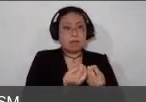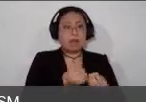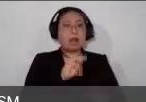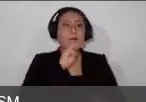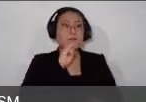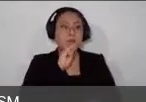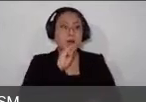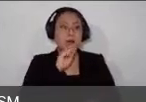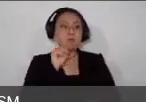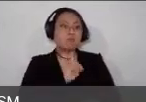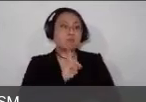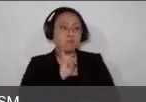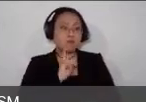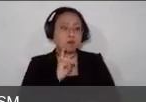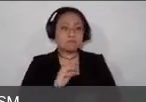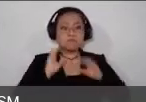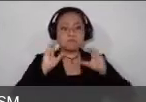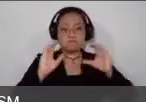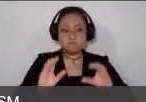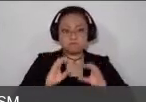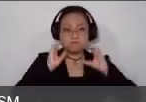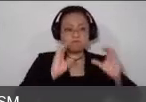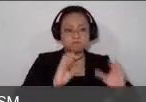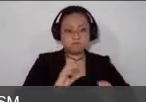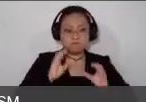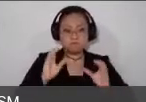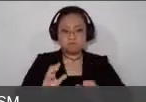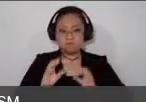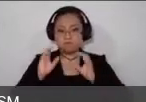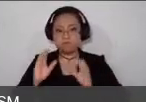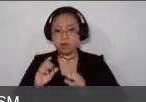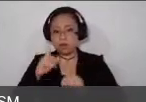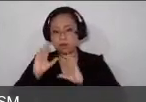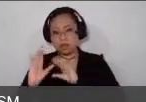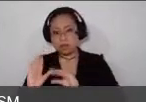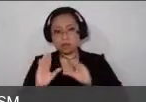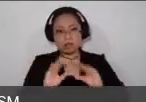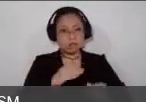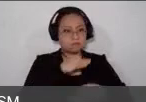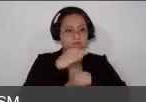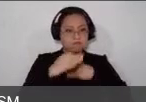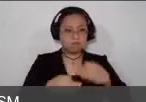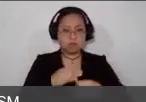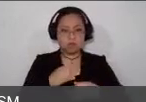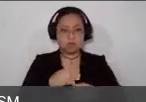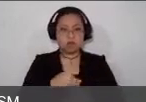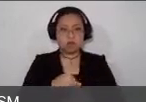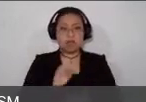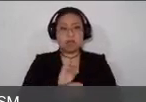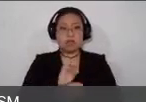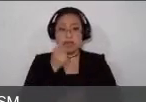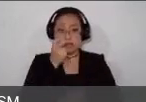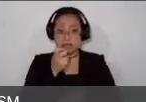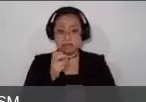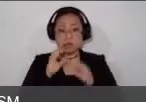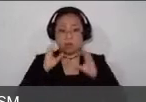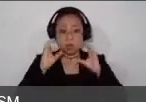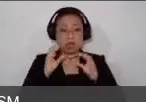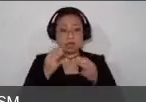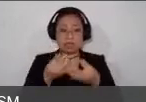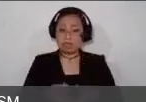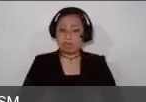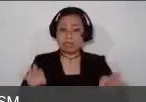se encargaba de la formación y del cuidado yo creo que eso del cuidado es muy importante